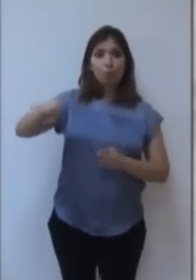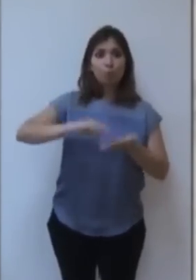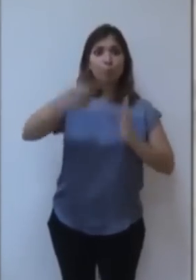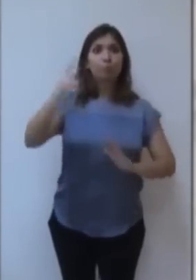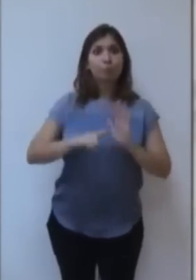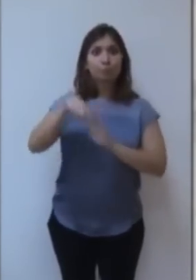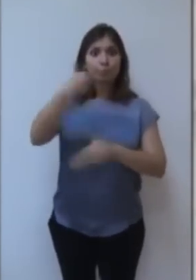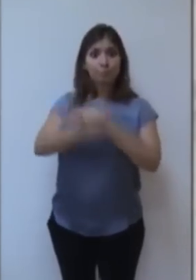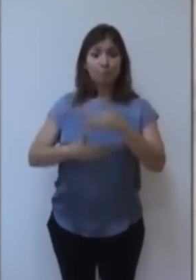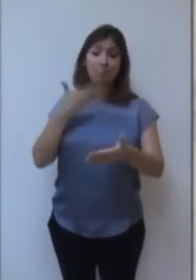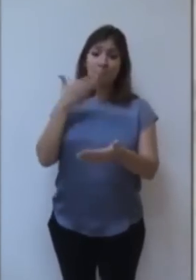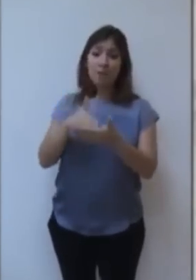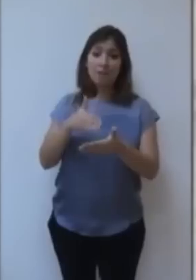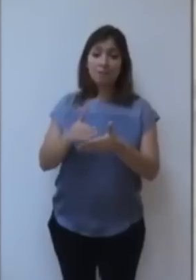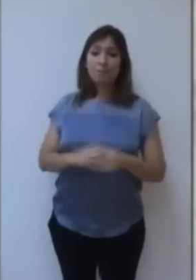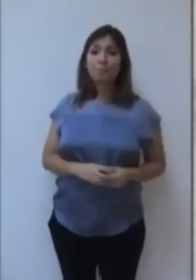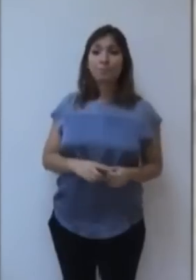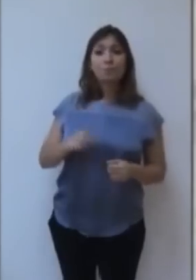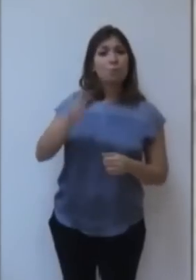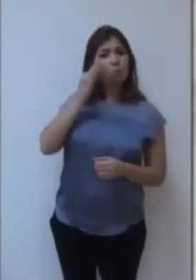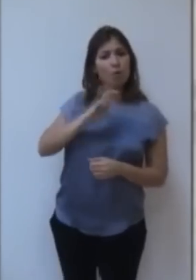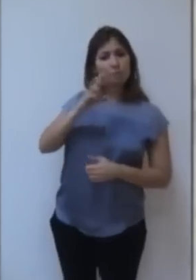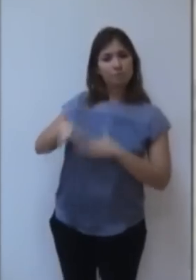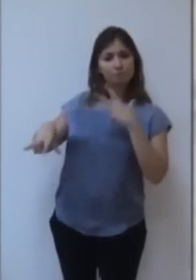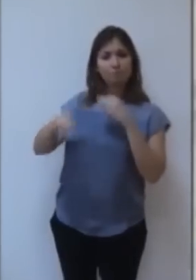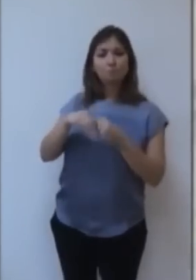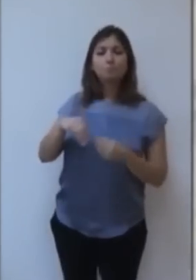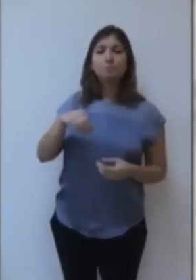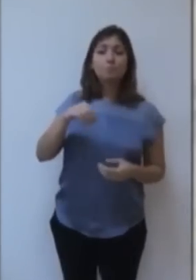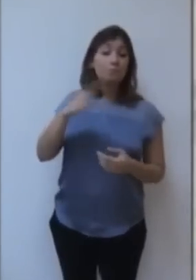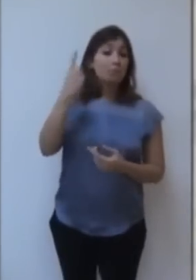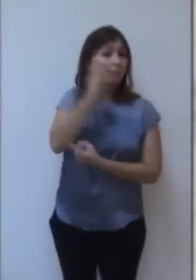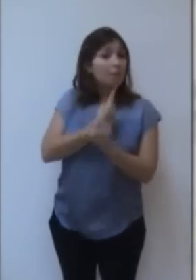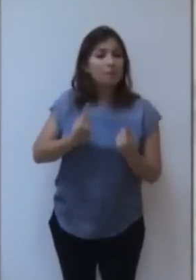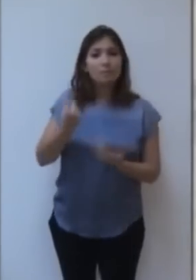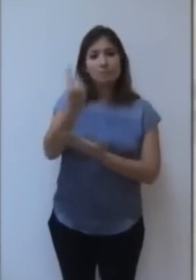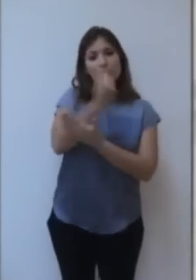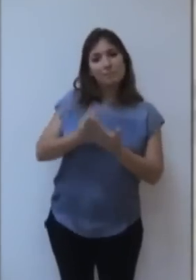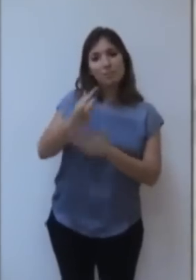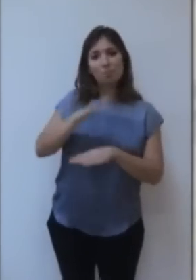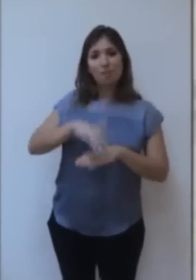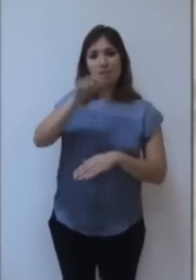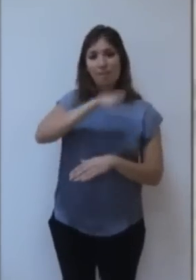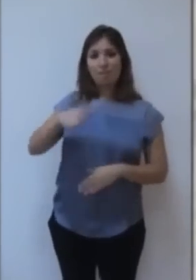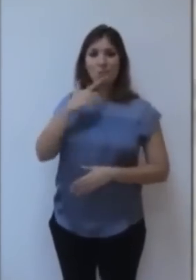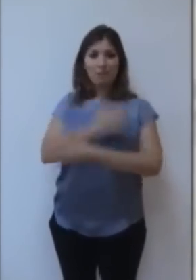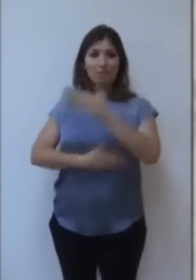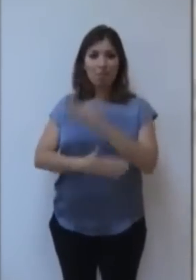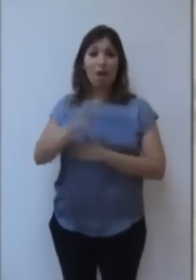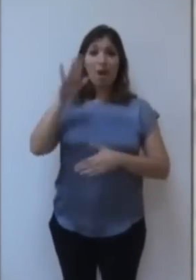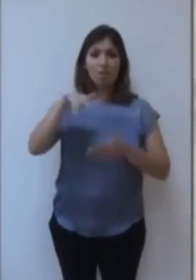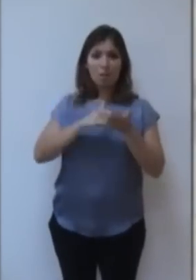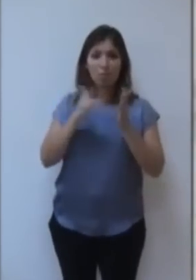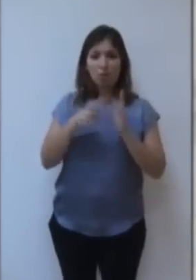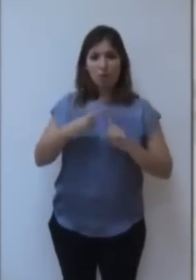barrera. Y en referencia a eso, muchas veces tú intentas diseñar, y en el caso de los chicos con discapacidad el proyecto se te alarga, ¿no? Porque